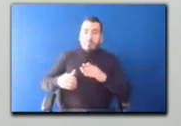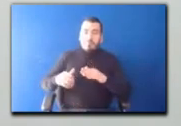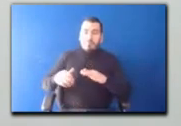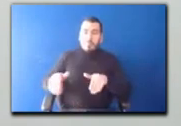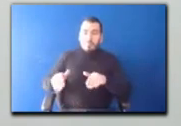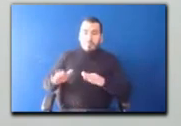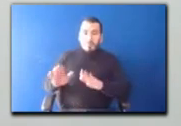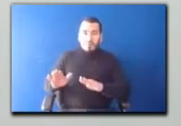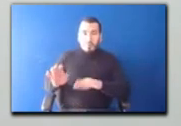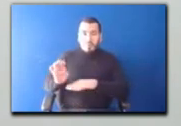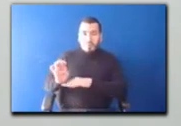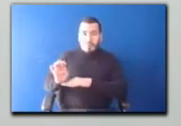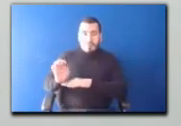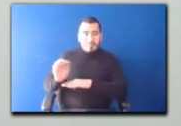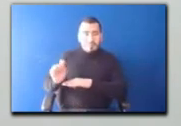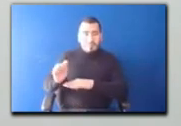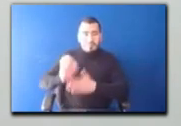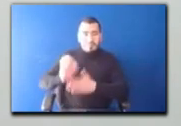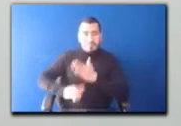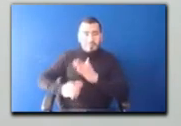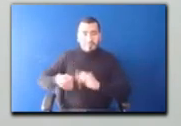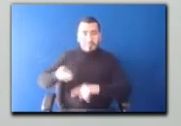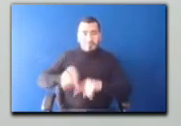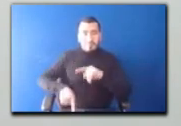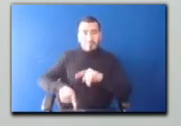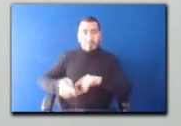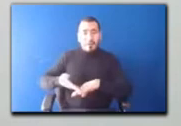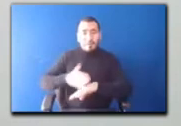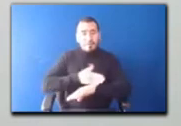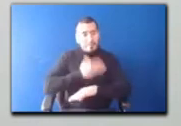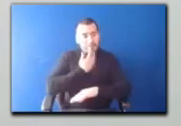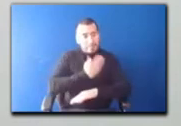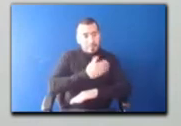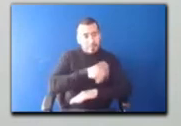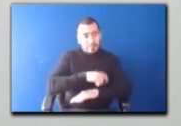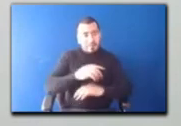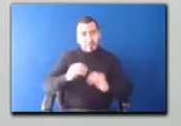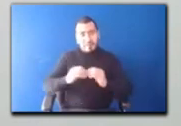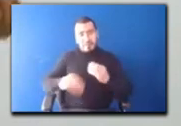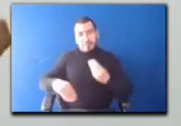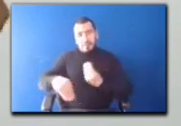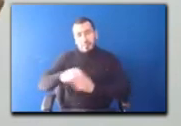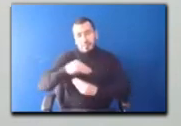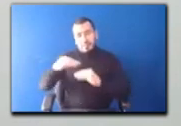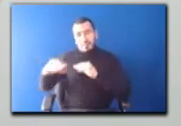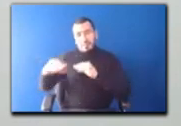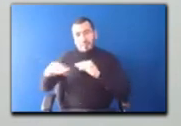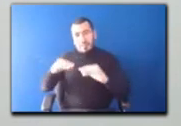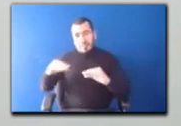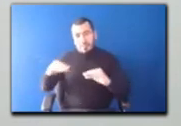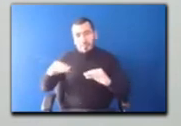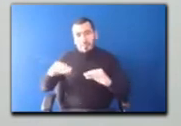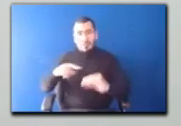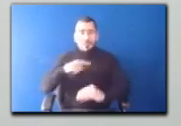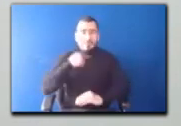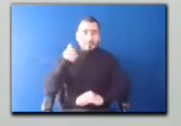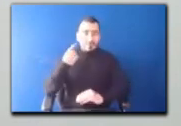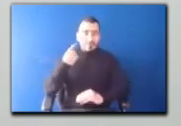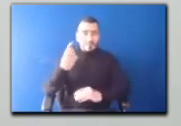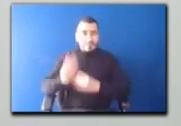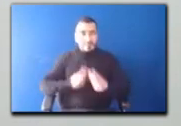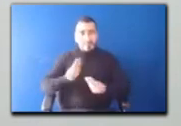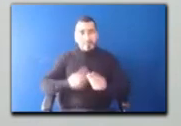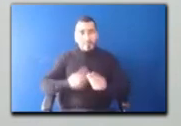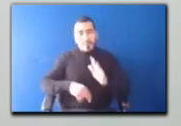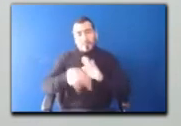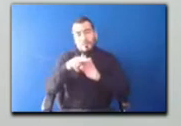misma entidad financiera. Segundo, si eso no obedece a una transacción o es una transacción fallida, hay unas reglas específicas que